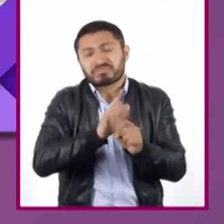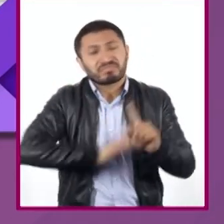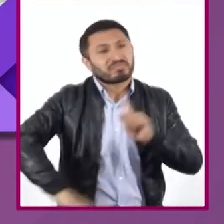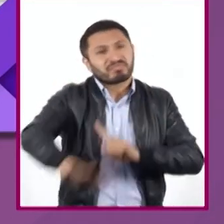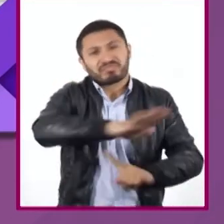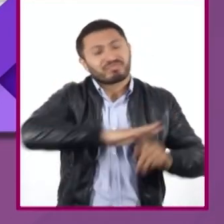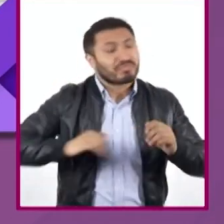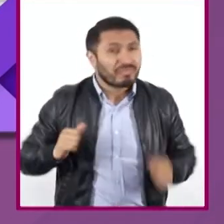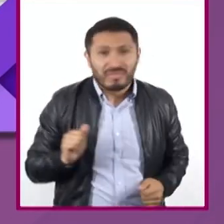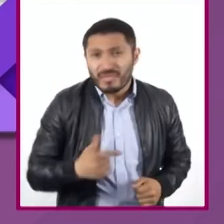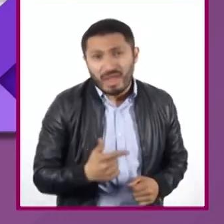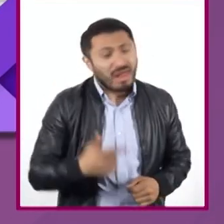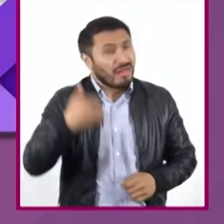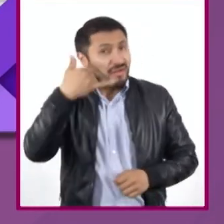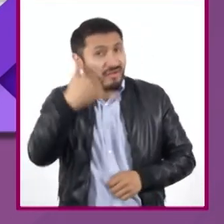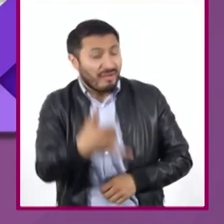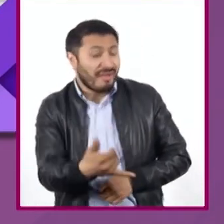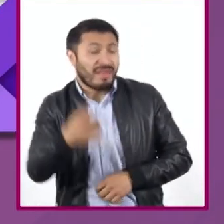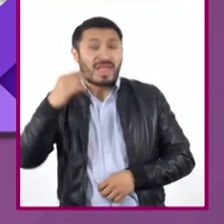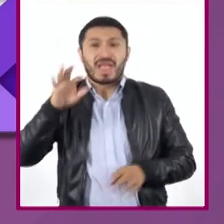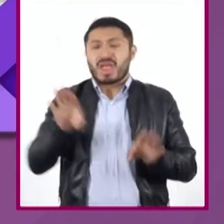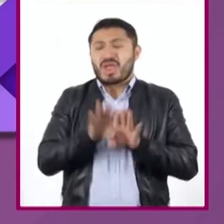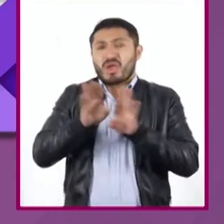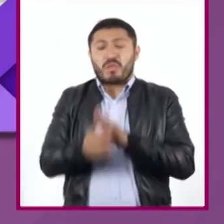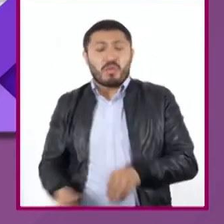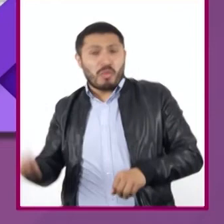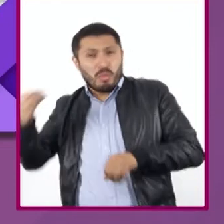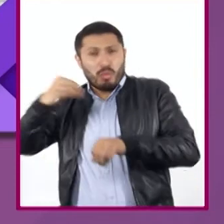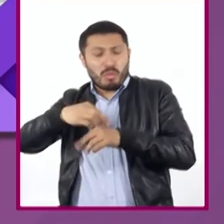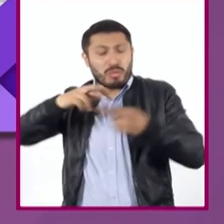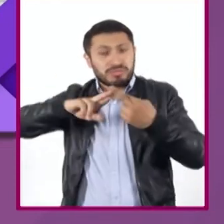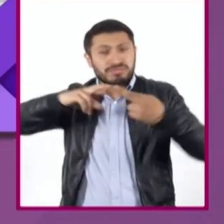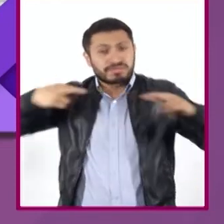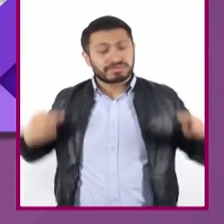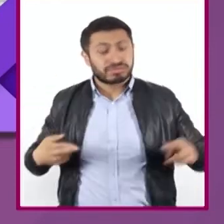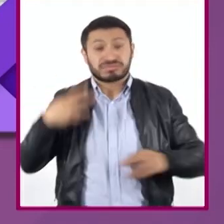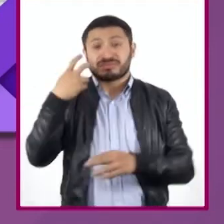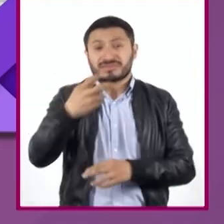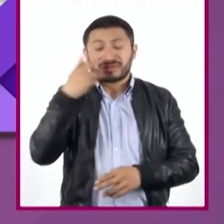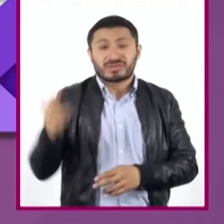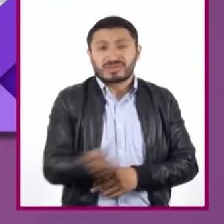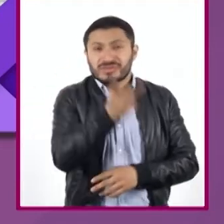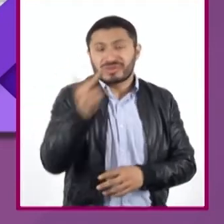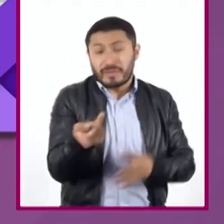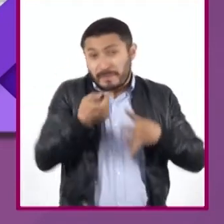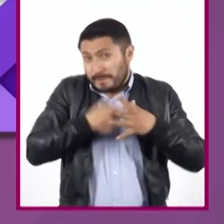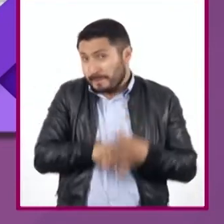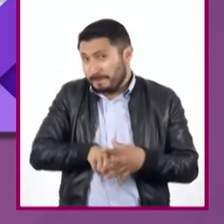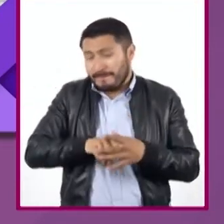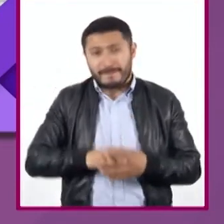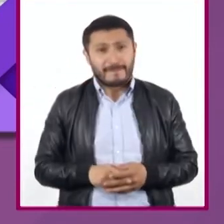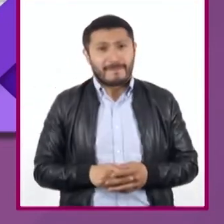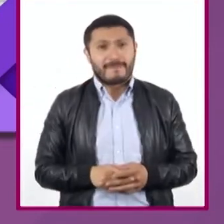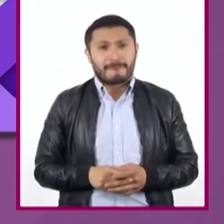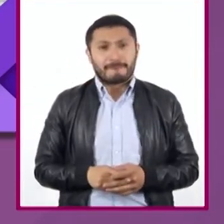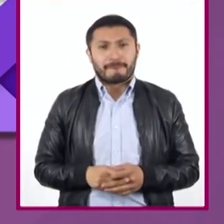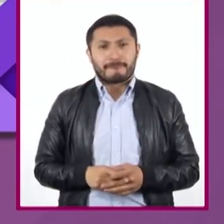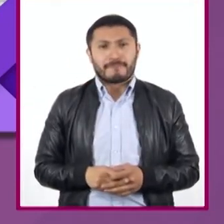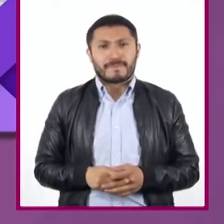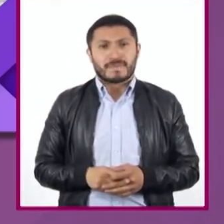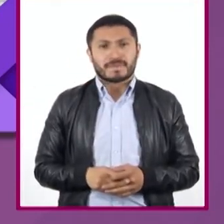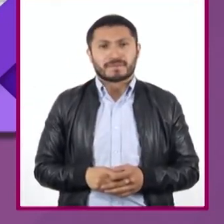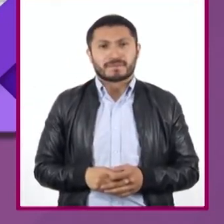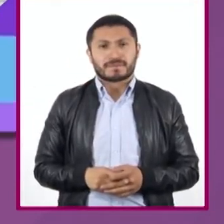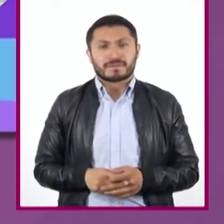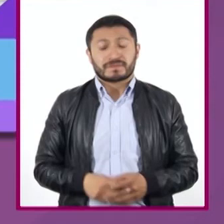además está tratado de establecer relaciones a partir de la pregunta. En cuanto a la